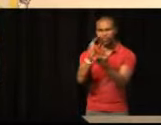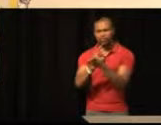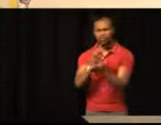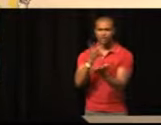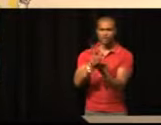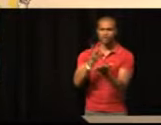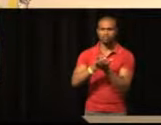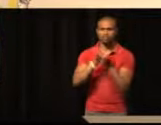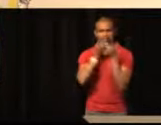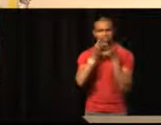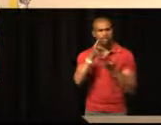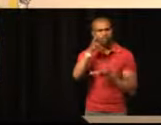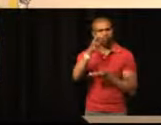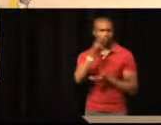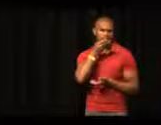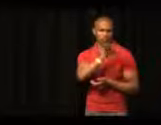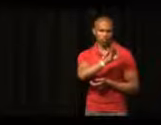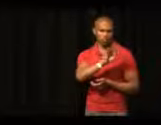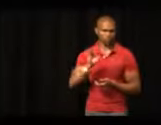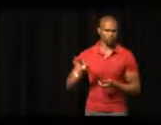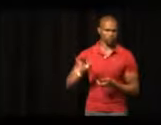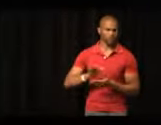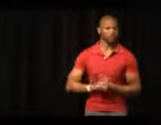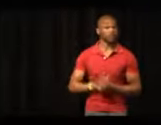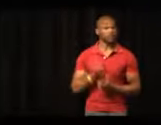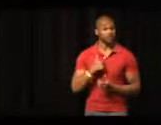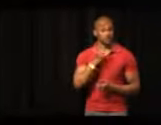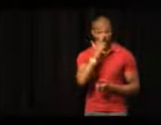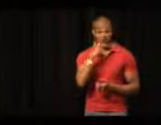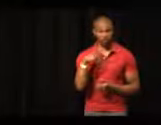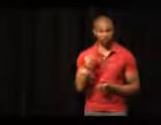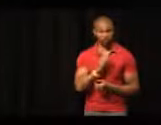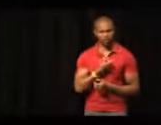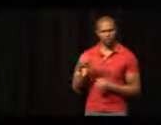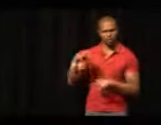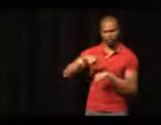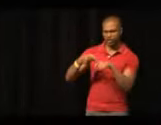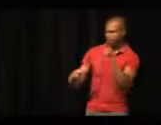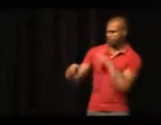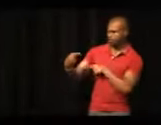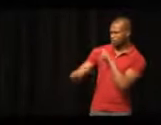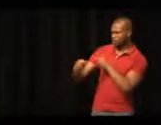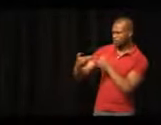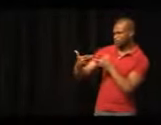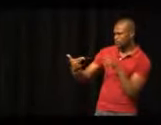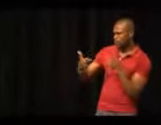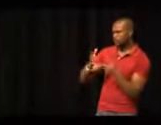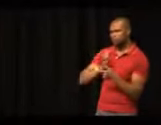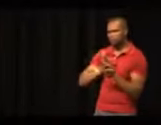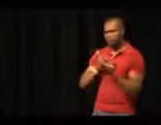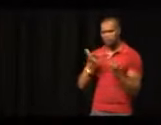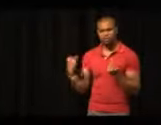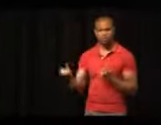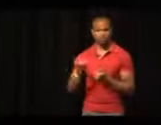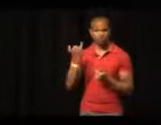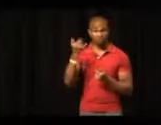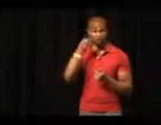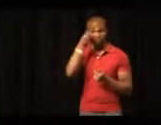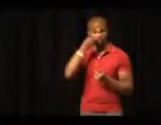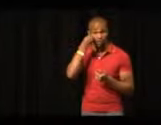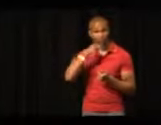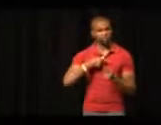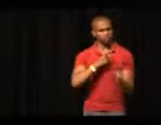preguntas, que siempre fueron muy interesantes, y me parece que cuando nos disponemos a venir a un debate de este tipo, yo creo que salimos todos enriquecidos, porque es